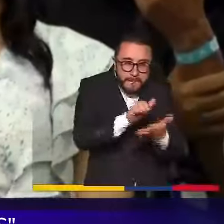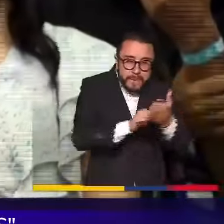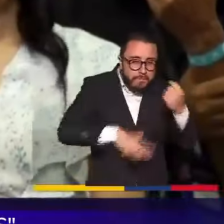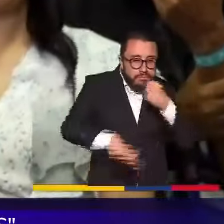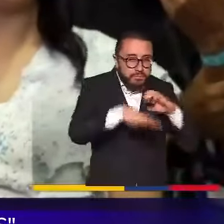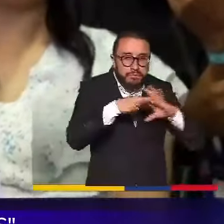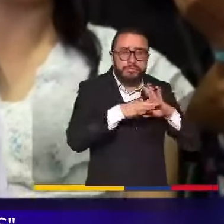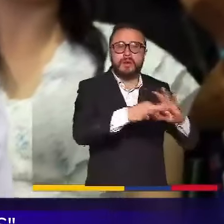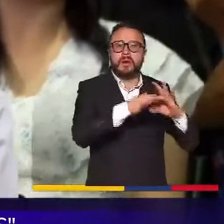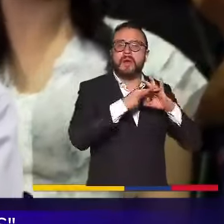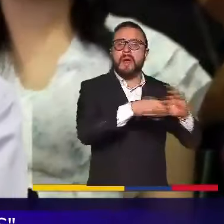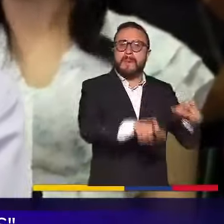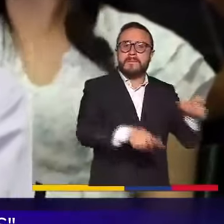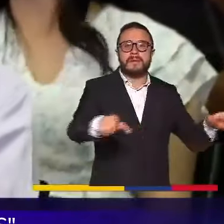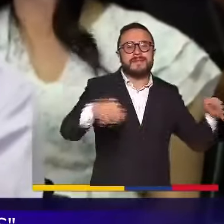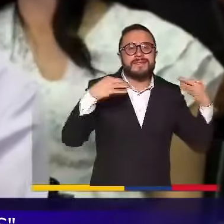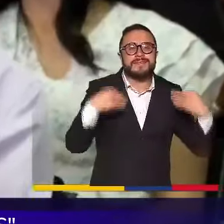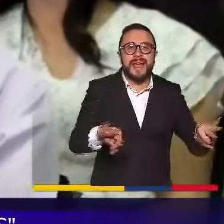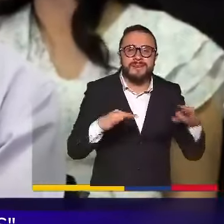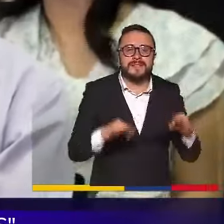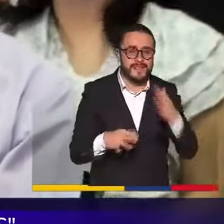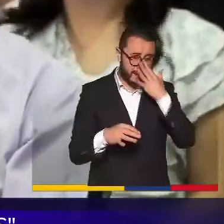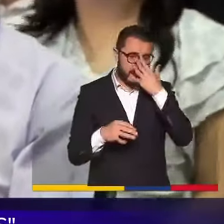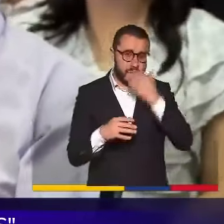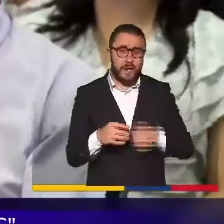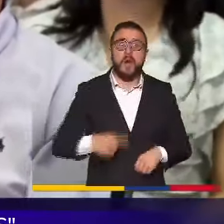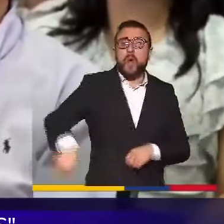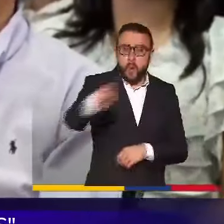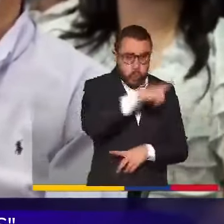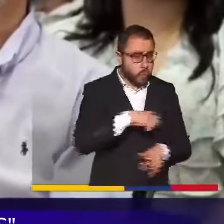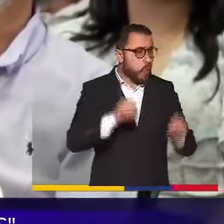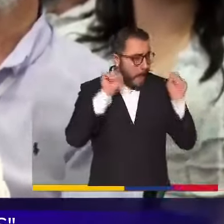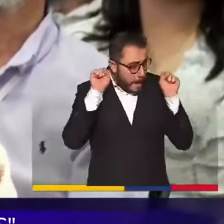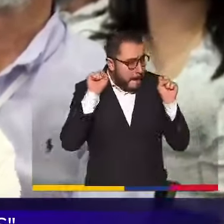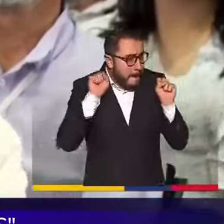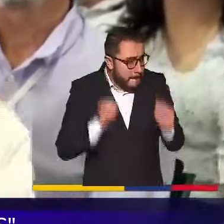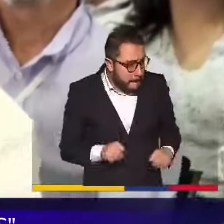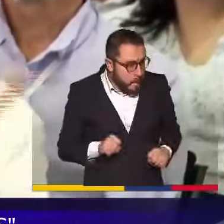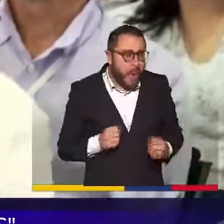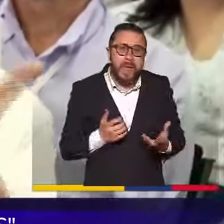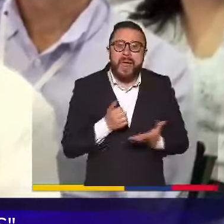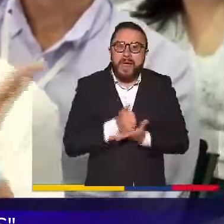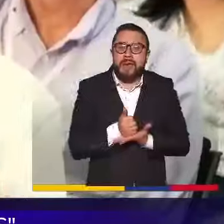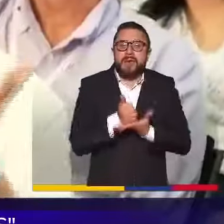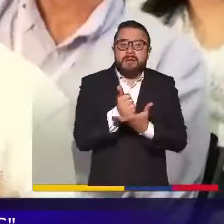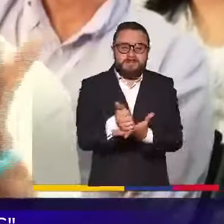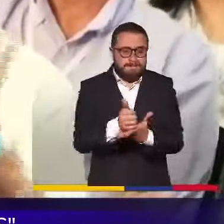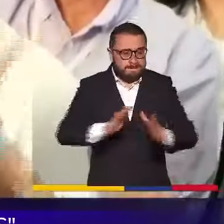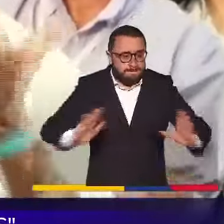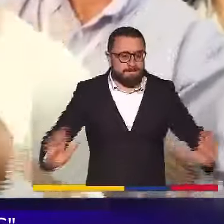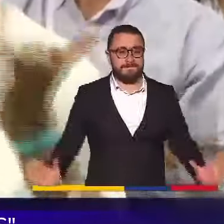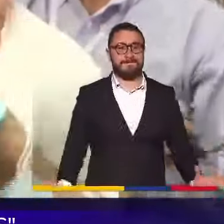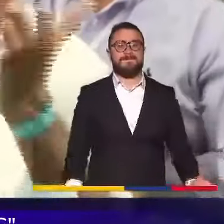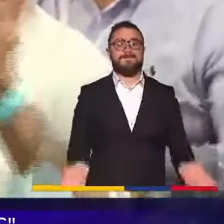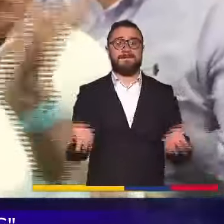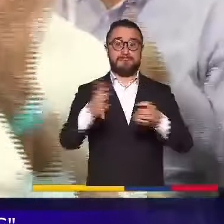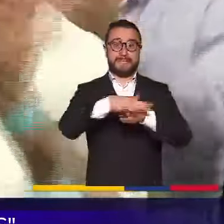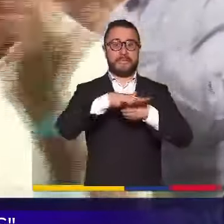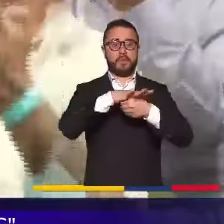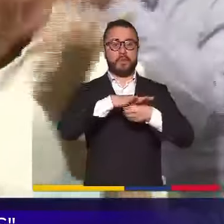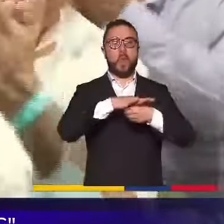pueblo. Son los que pueden emparejar la situación.